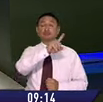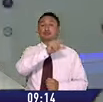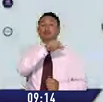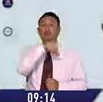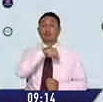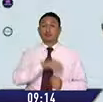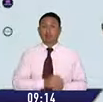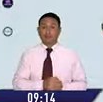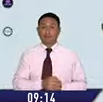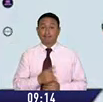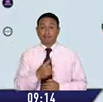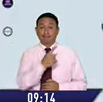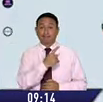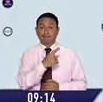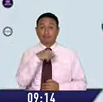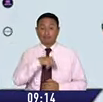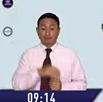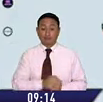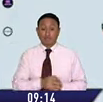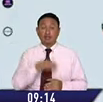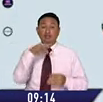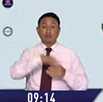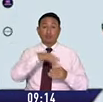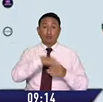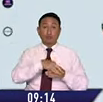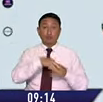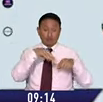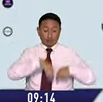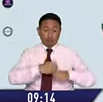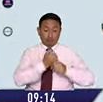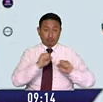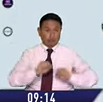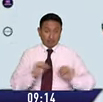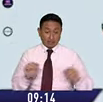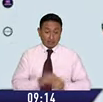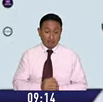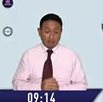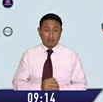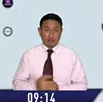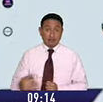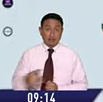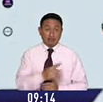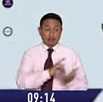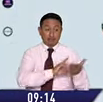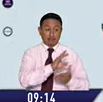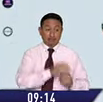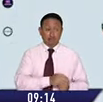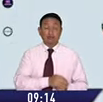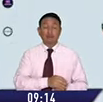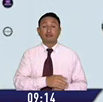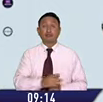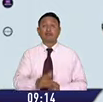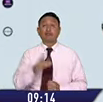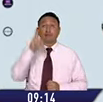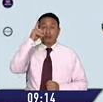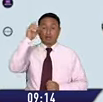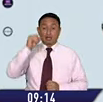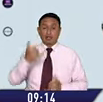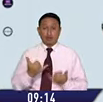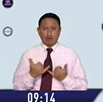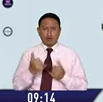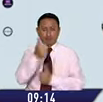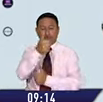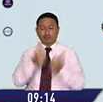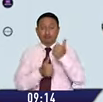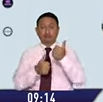Salazar. Al no contar con los votos necesarios para salvarse de su inminente destitución, Lasso da un cobarde autogolpe de Estado